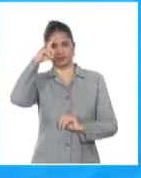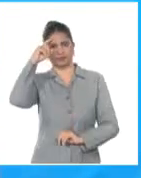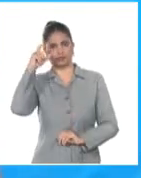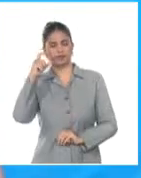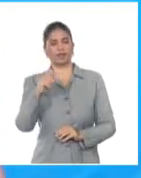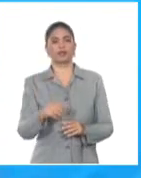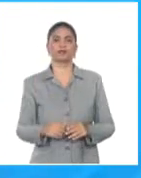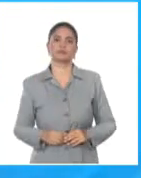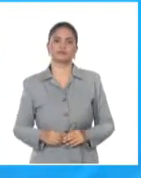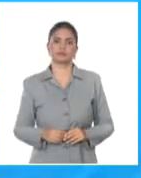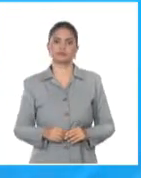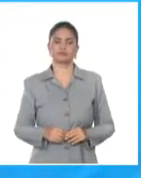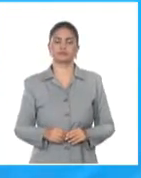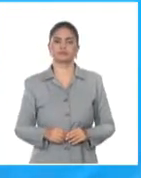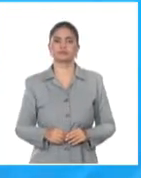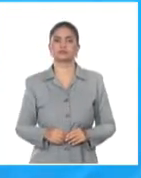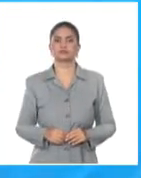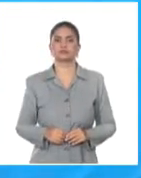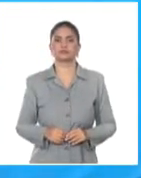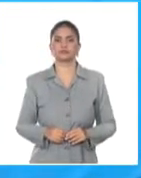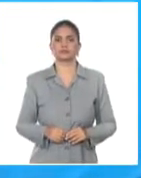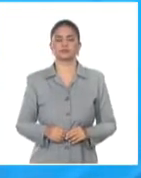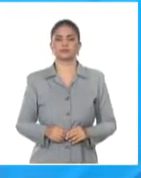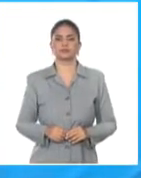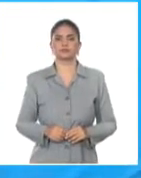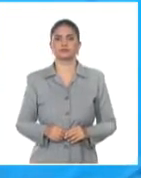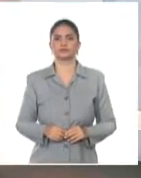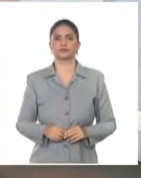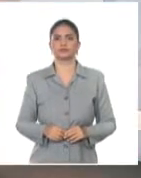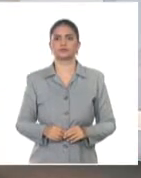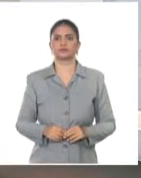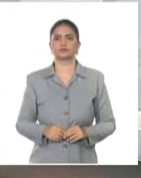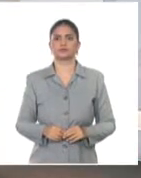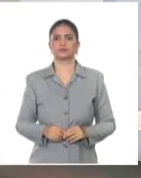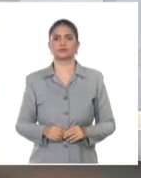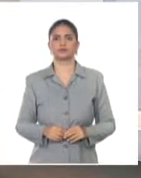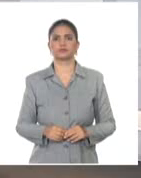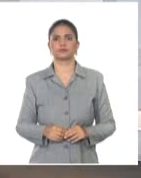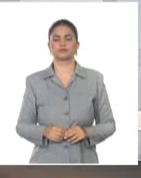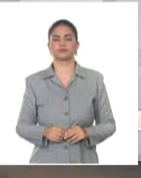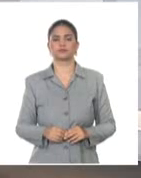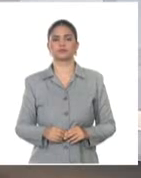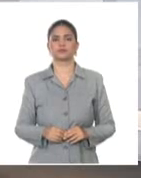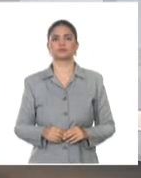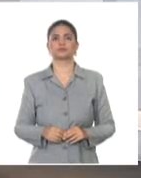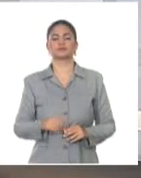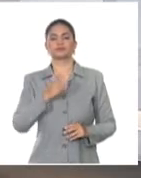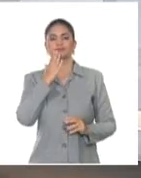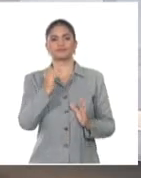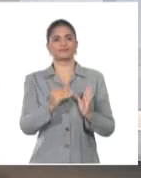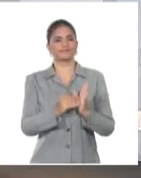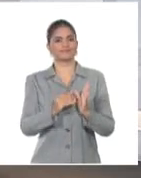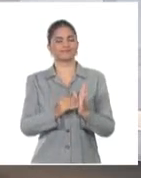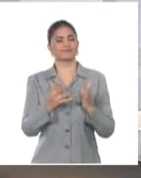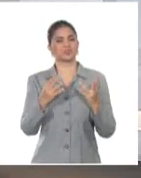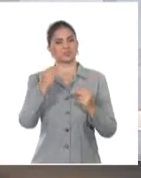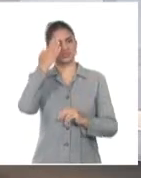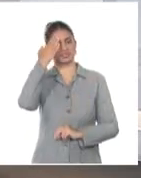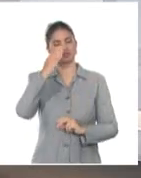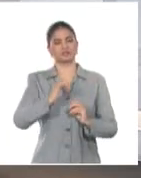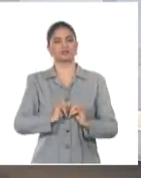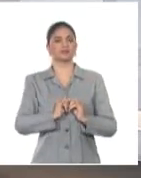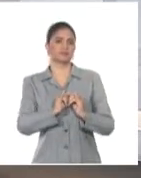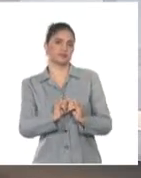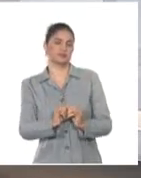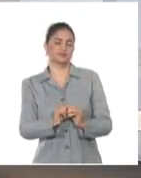de Noticias. Te devuelvo la señal a los estudios centrales. Miguel, buenas tardes. Muy buenas tardes y muchas gracias también para ti, Dairon. Avanzamos con